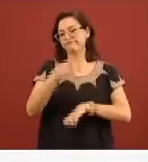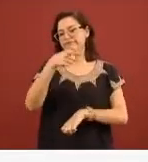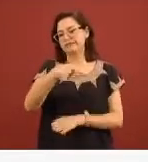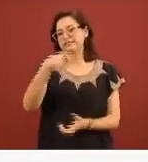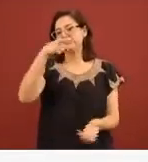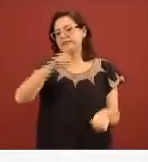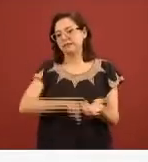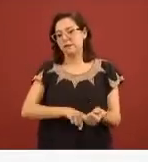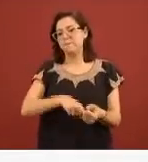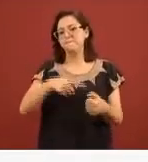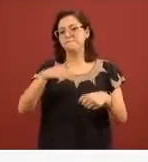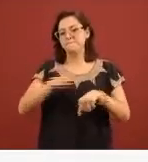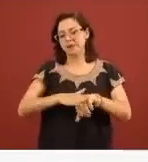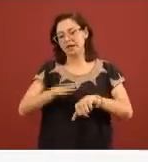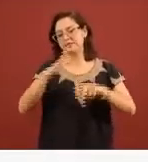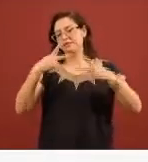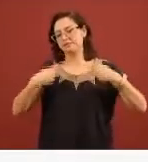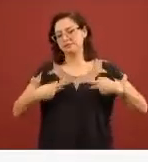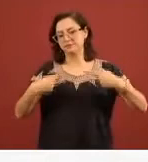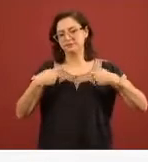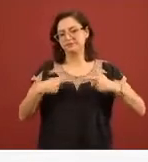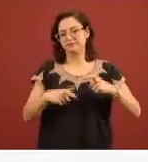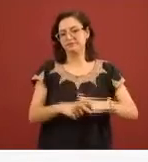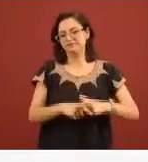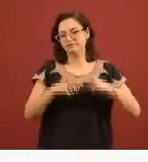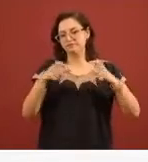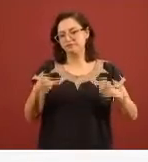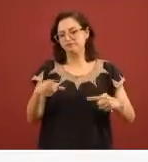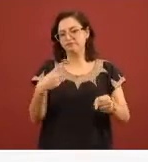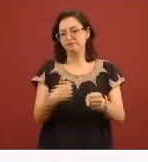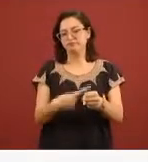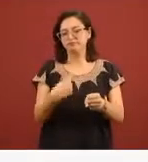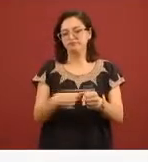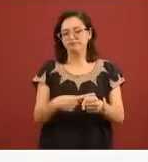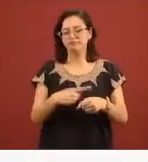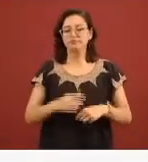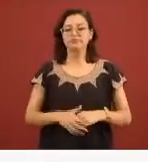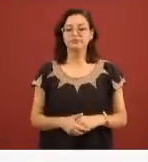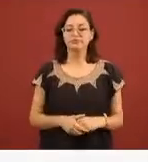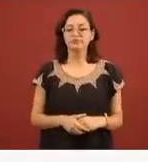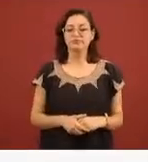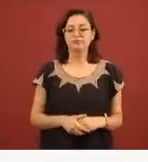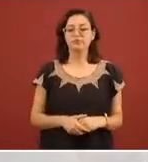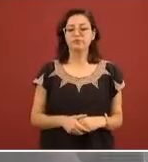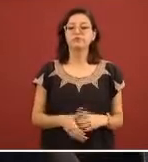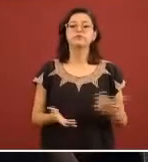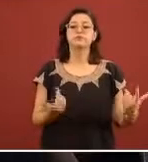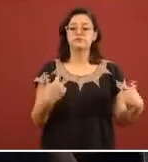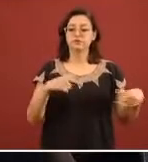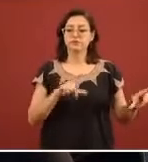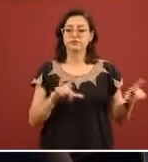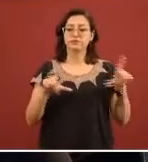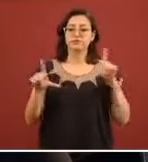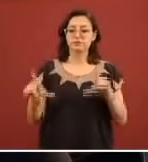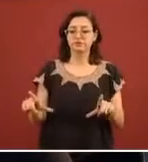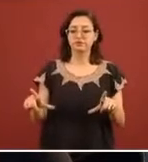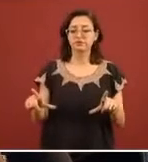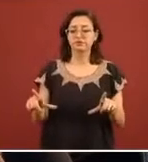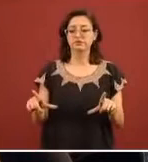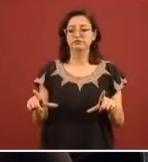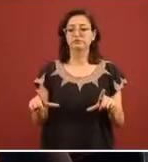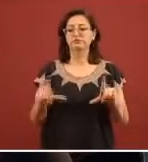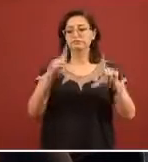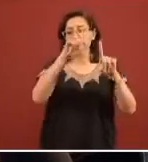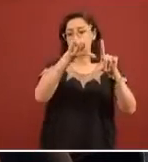que han tenido en un momento determinado la mayor cantidad de casos confirmados. Pero en el siguiente mapa vemos ahora